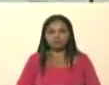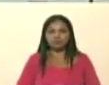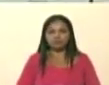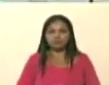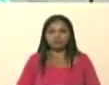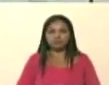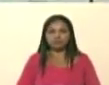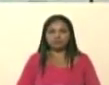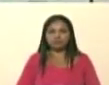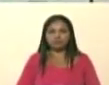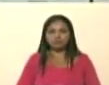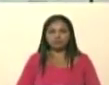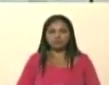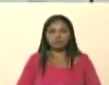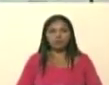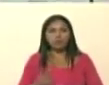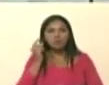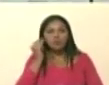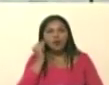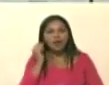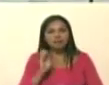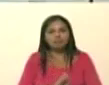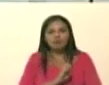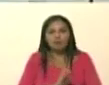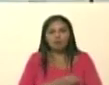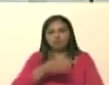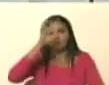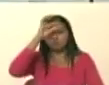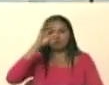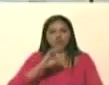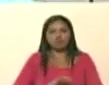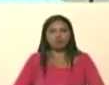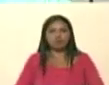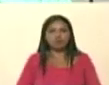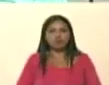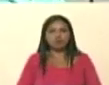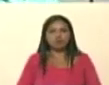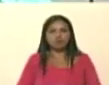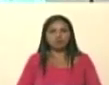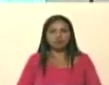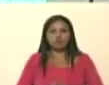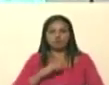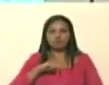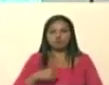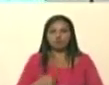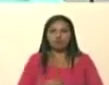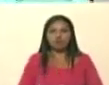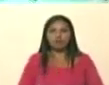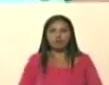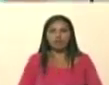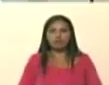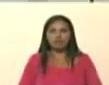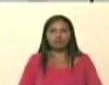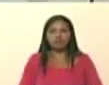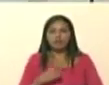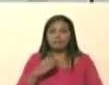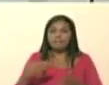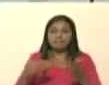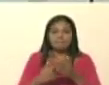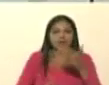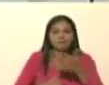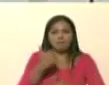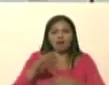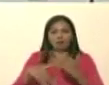janice hahn creo que es ecuatoriana felicitaciones verdad me hubiera gustado que esa serie tuviera mil capítulos